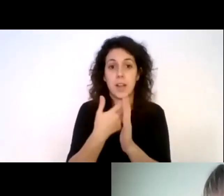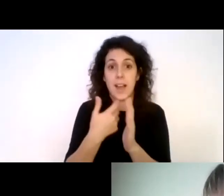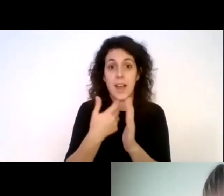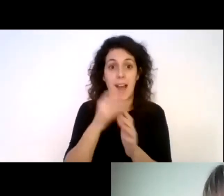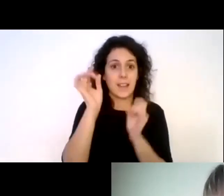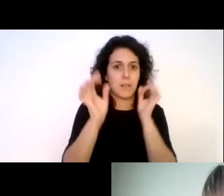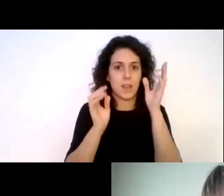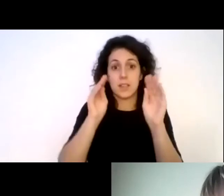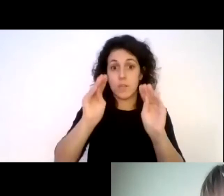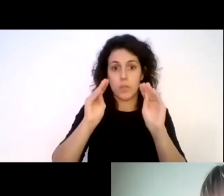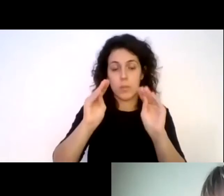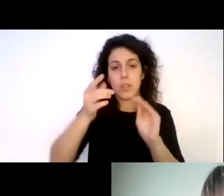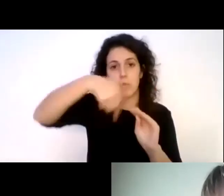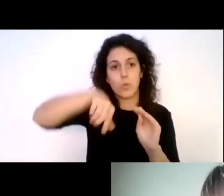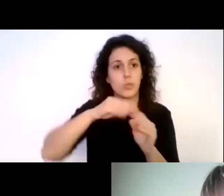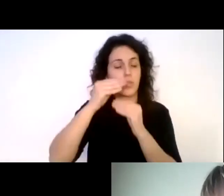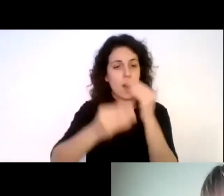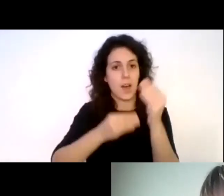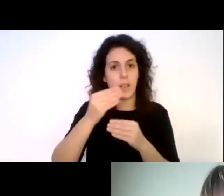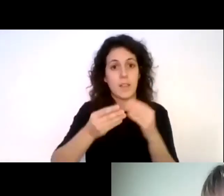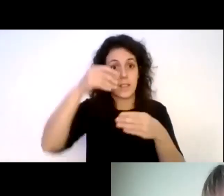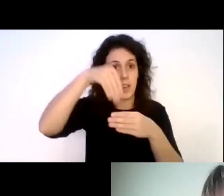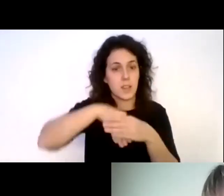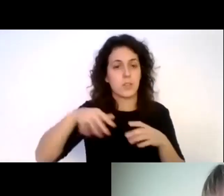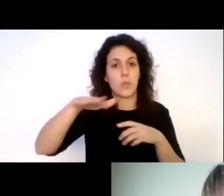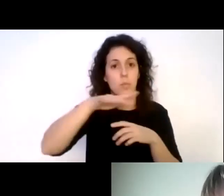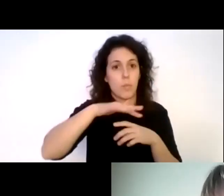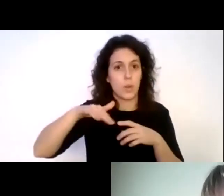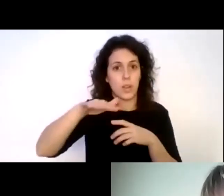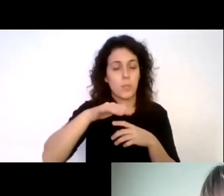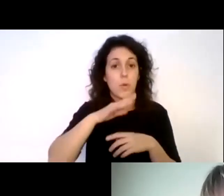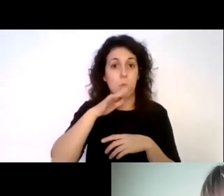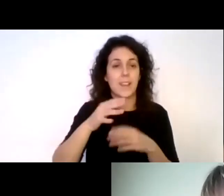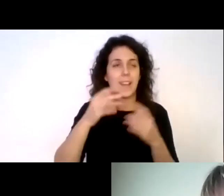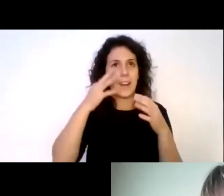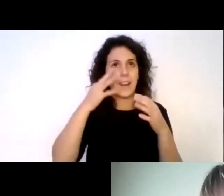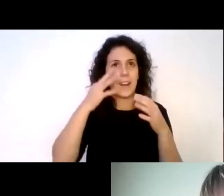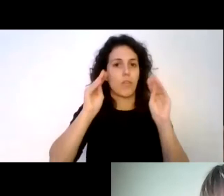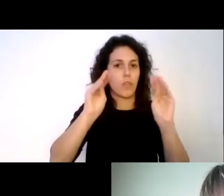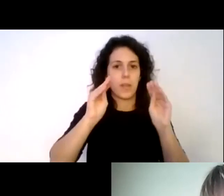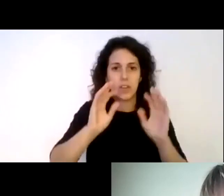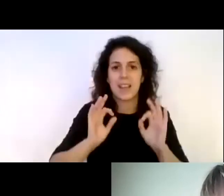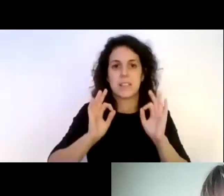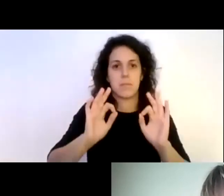de formación que hacéis en vuestra región? Porque la formación normalmente es esencial